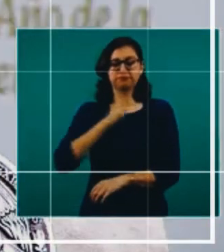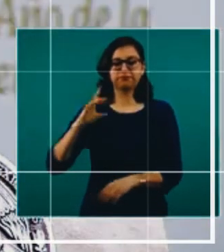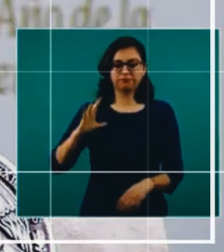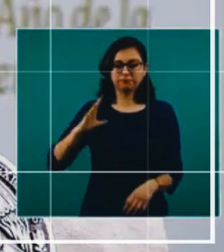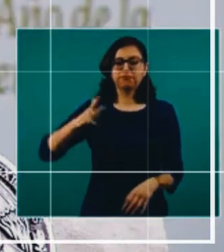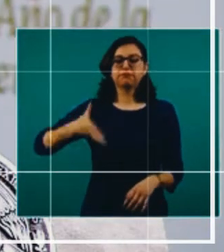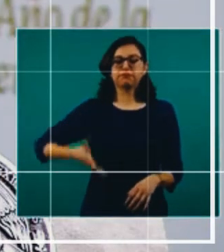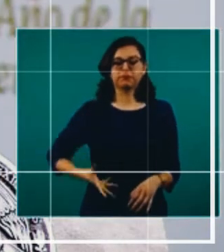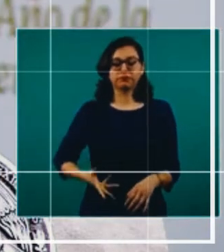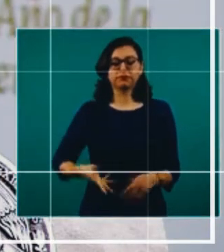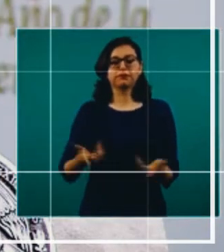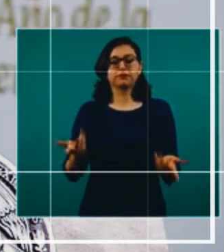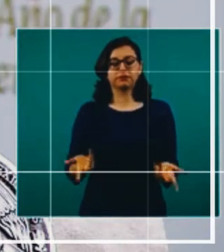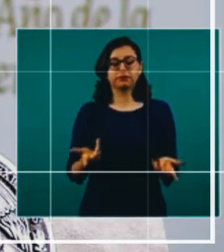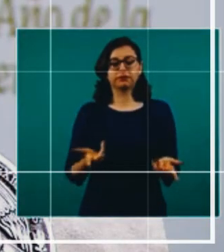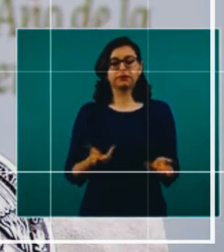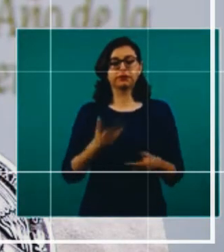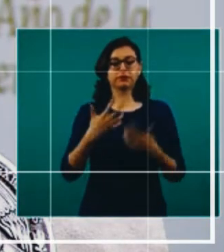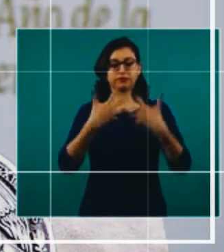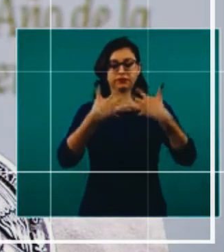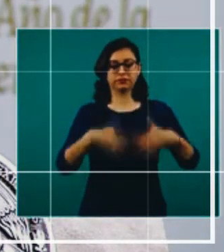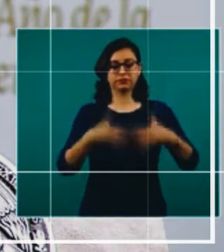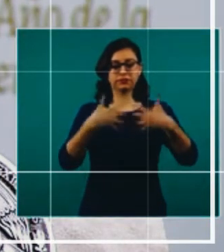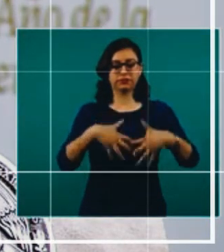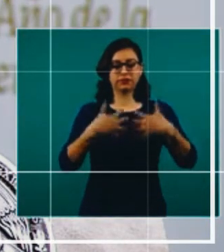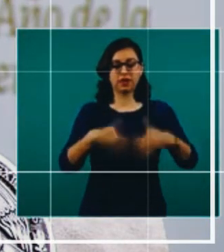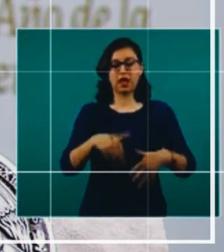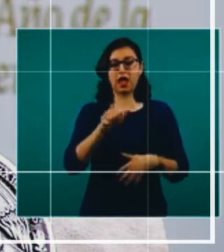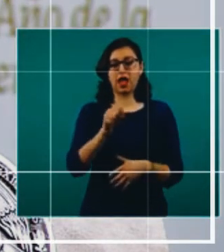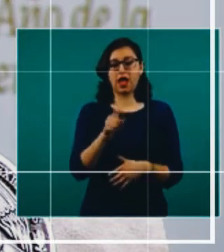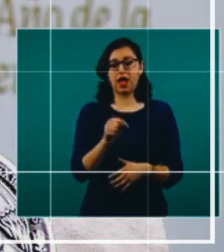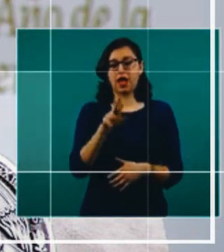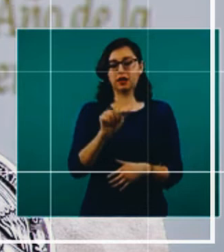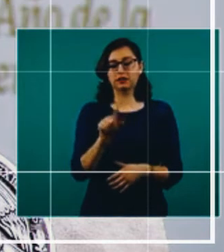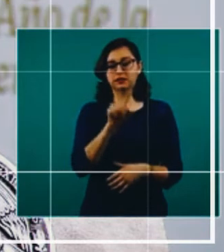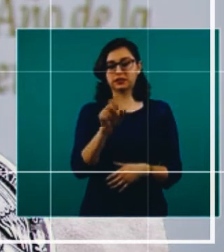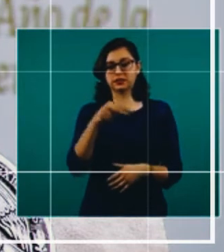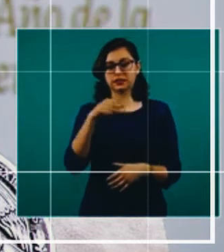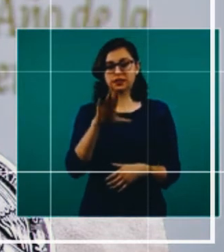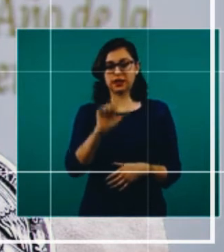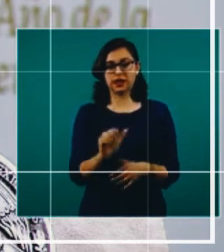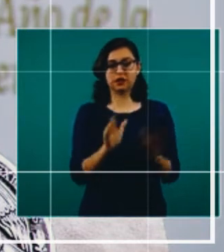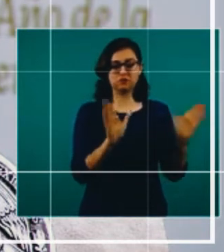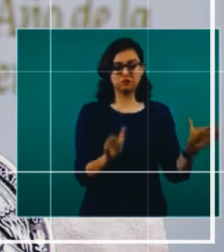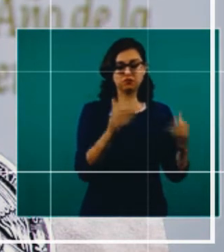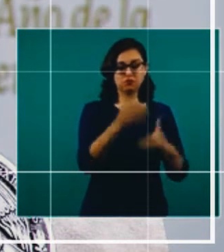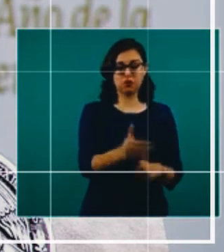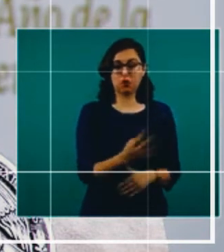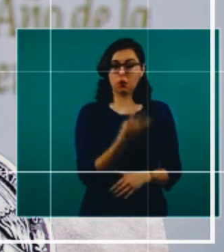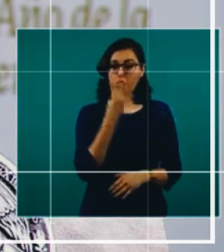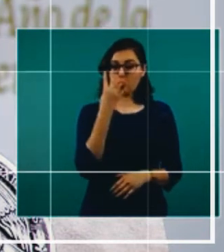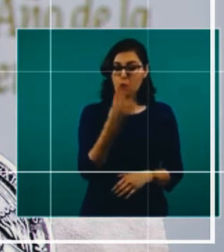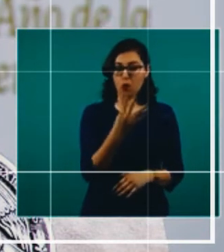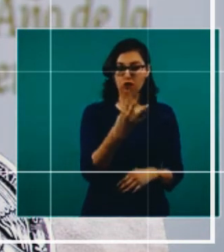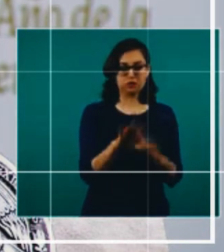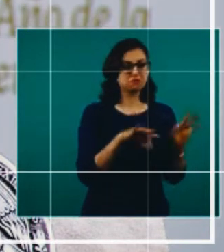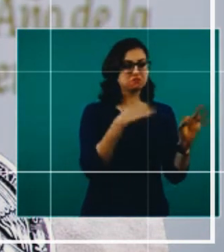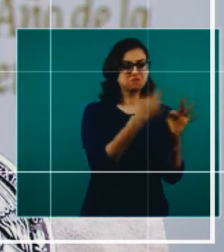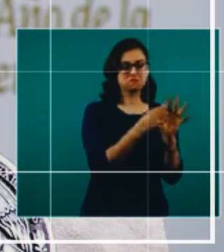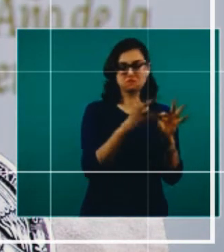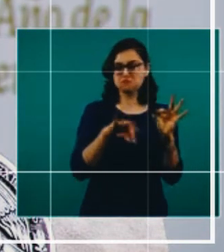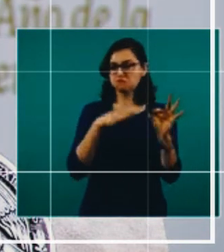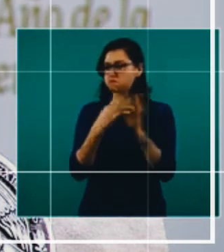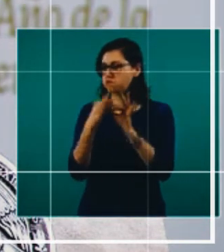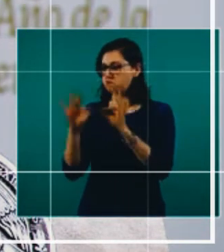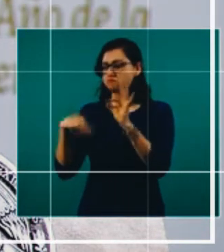informar que los primeros 4 lotes de vacuna COVID-19 de AstraZeneca están dentro de especificaciones, con lo cual esta